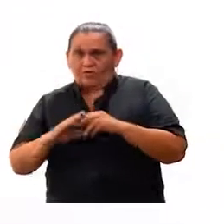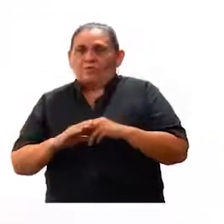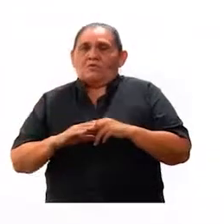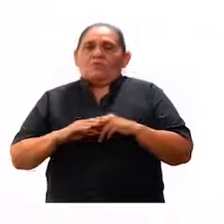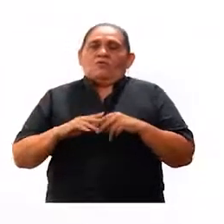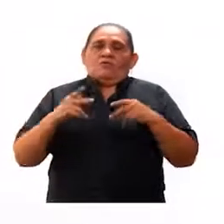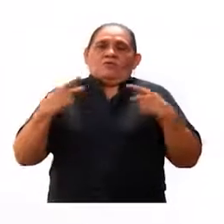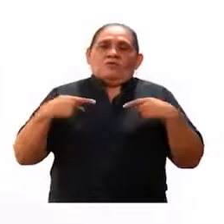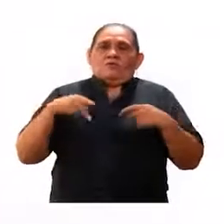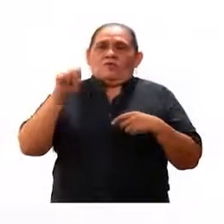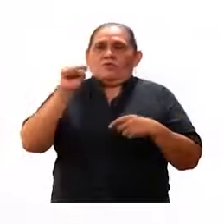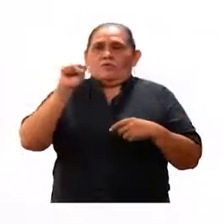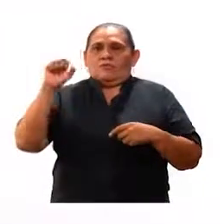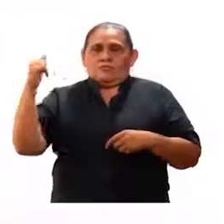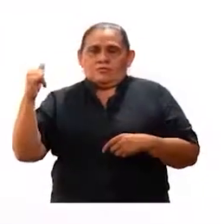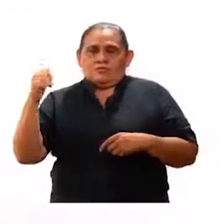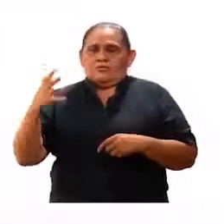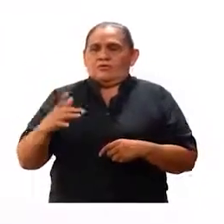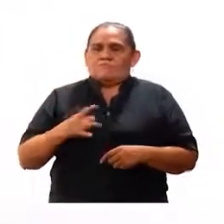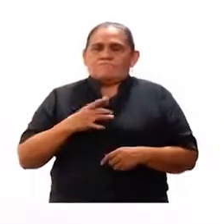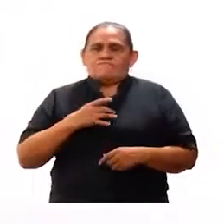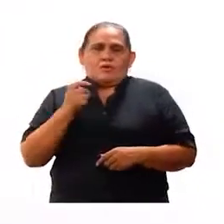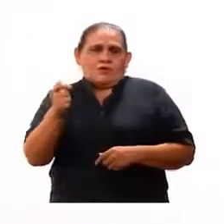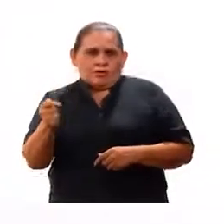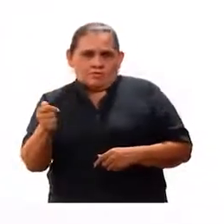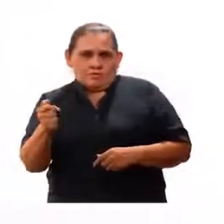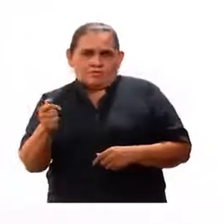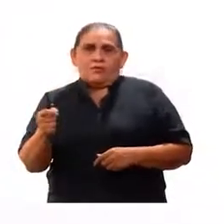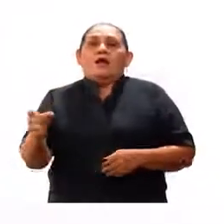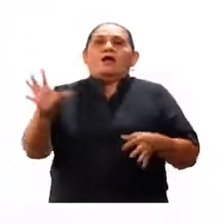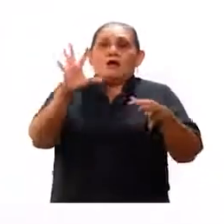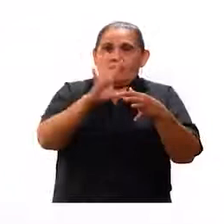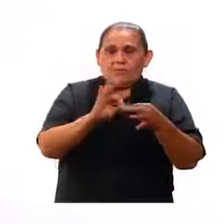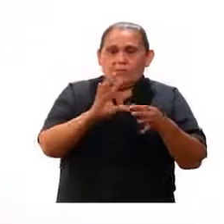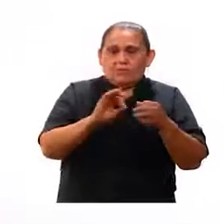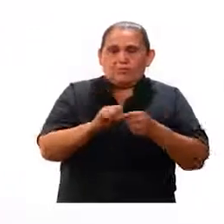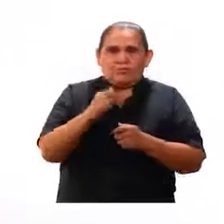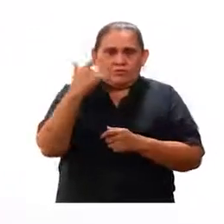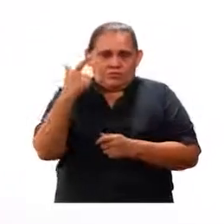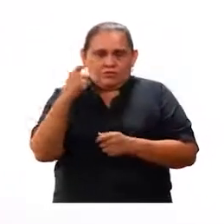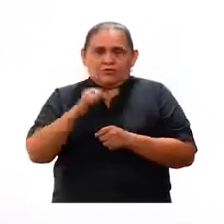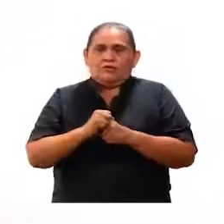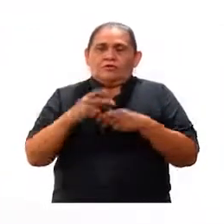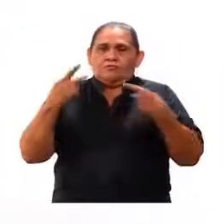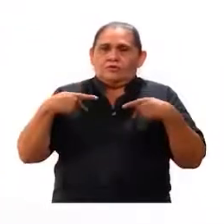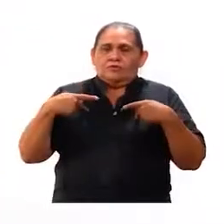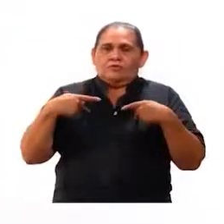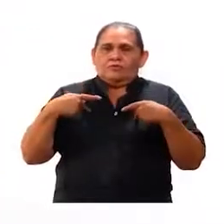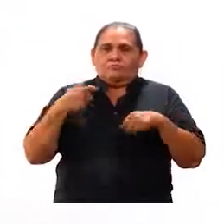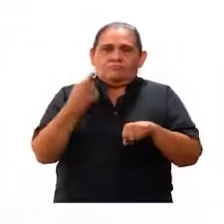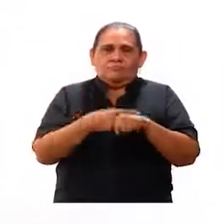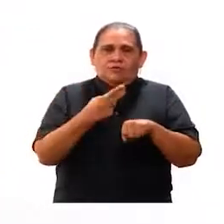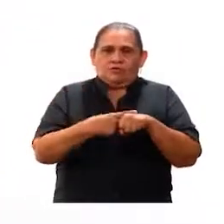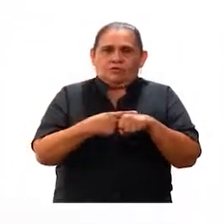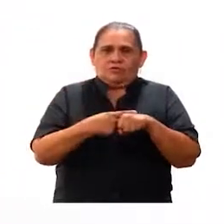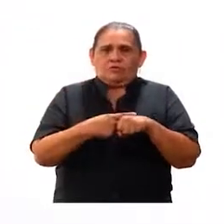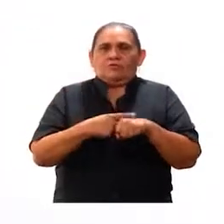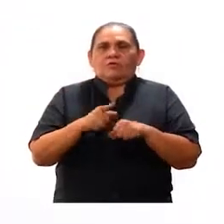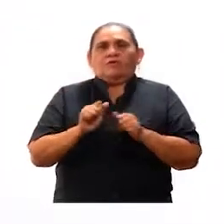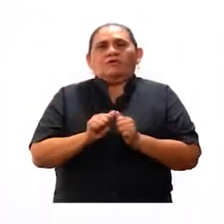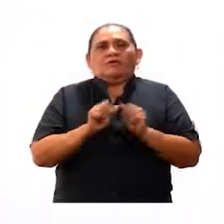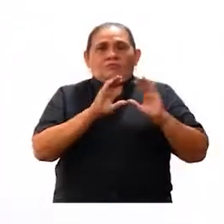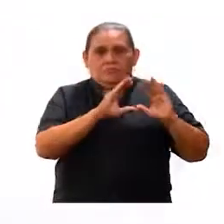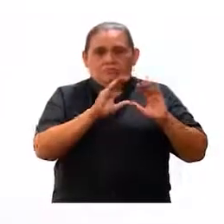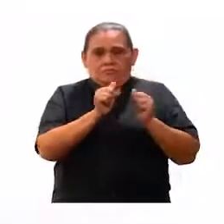de salud de Yucatán. Presentan síntomas leves, como ya se mencionó, 7 de los casos positivos están en hospitales públicos y en